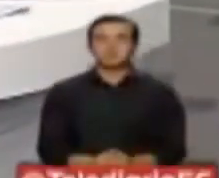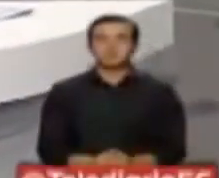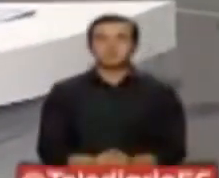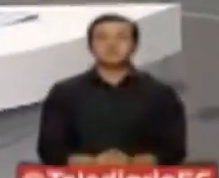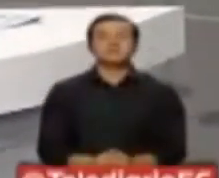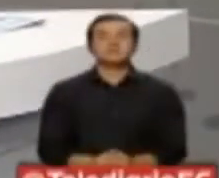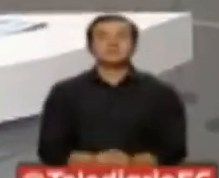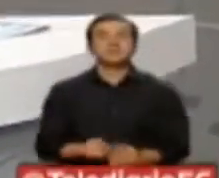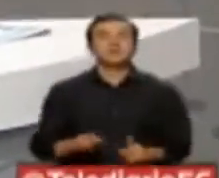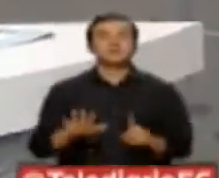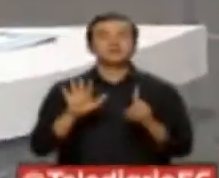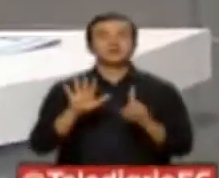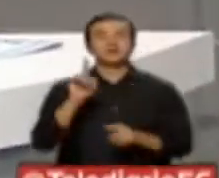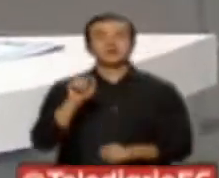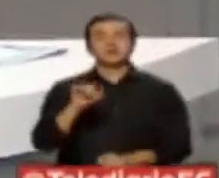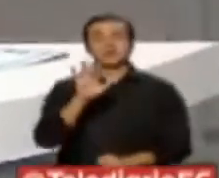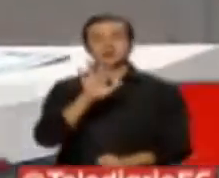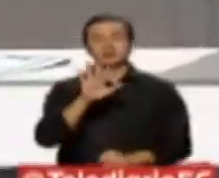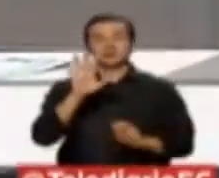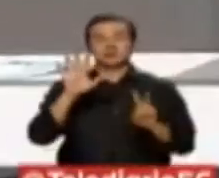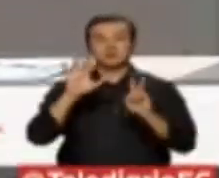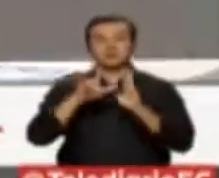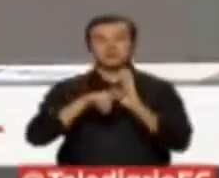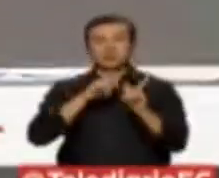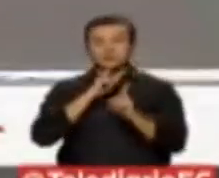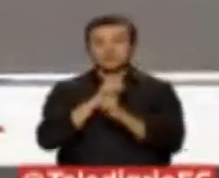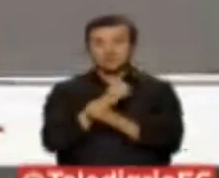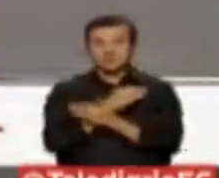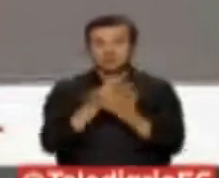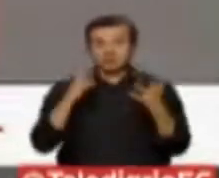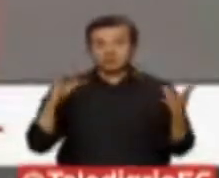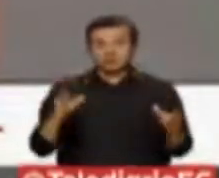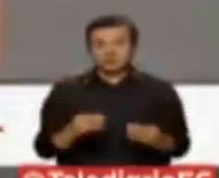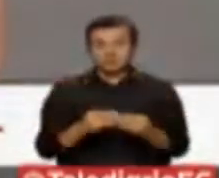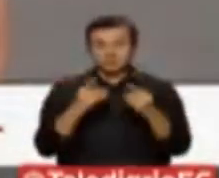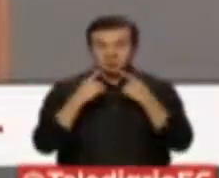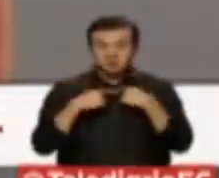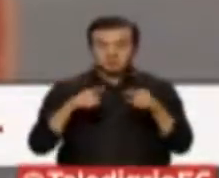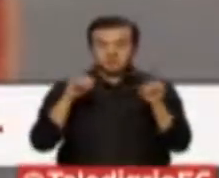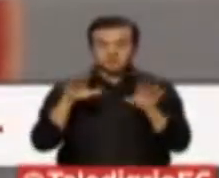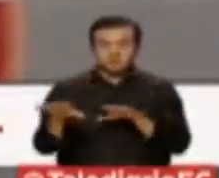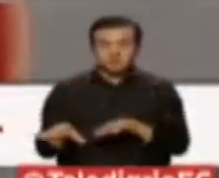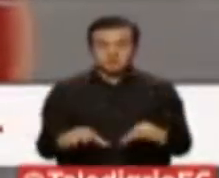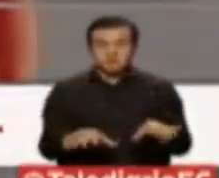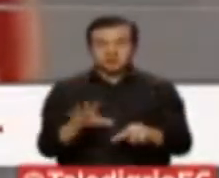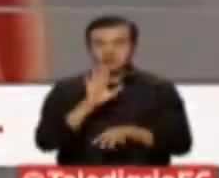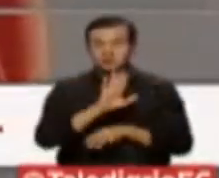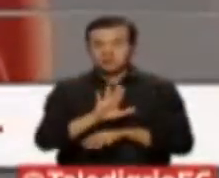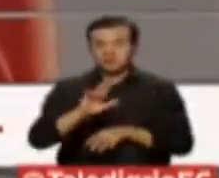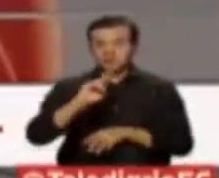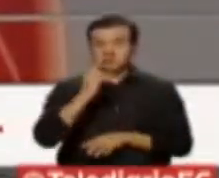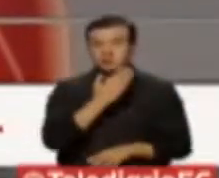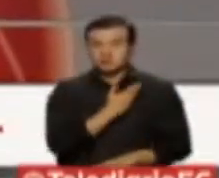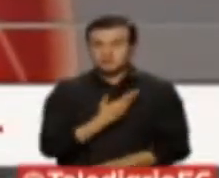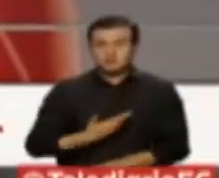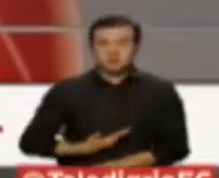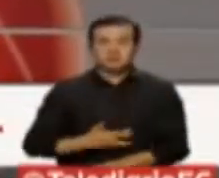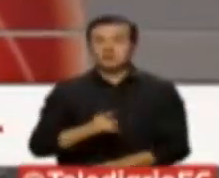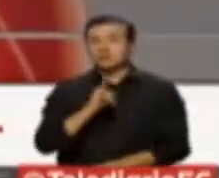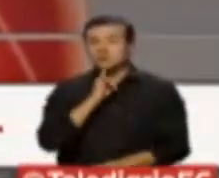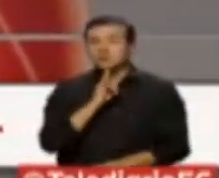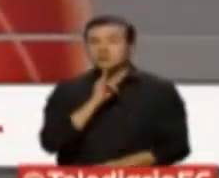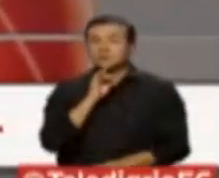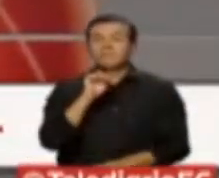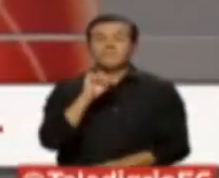seis de la mañana 57 minutos en seguida presentamos un resumen de las actividades que desarrolló el vicepresidente de eeuu